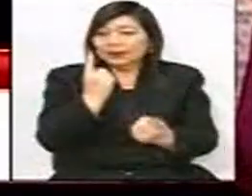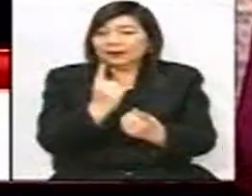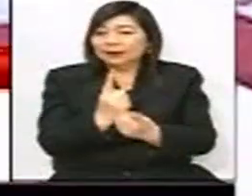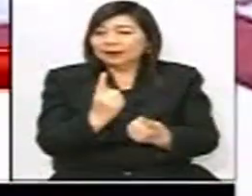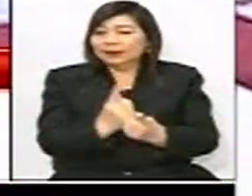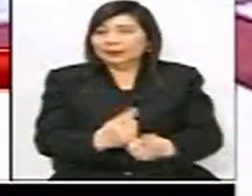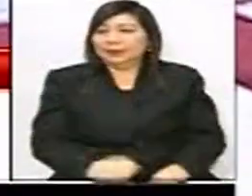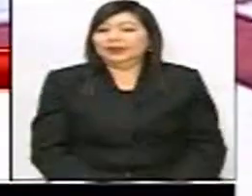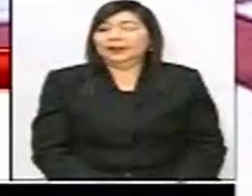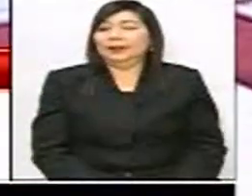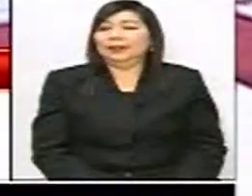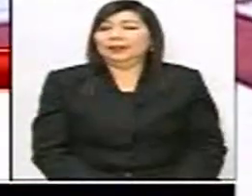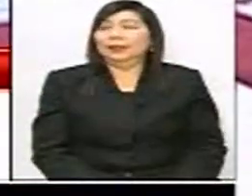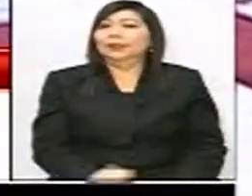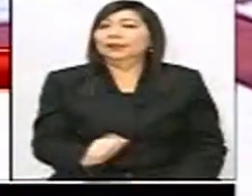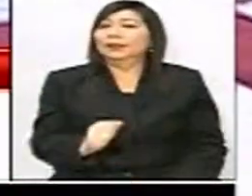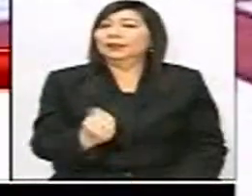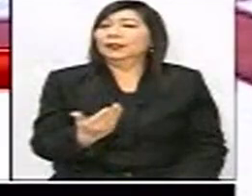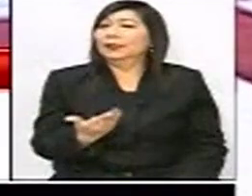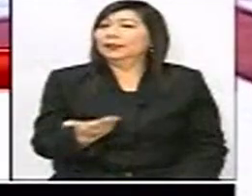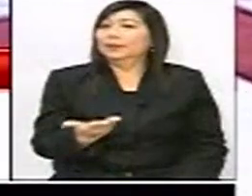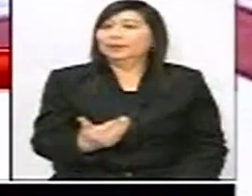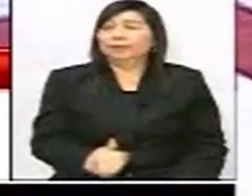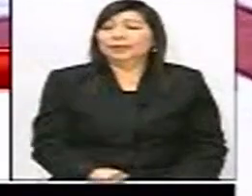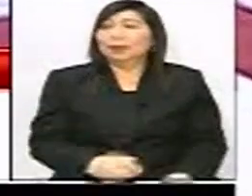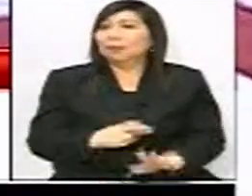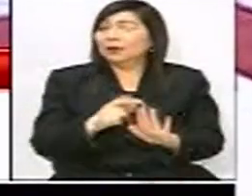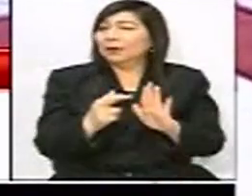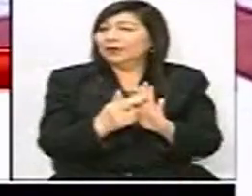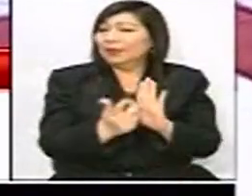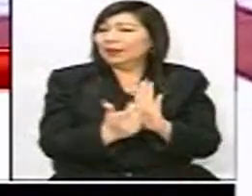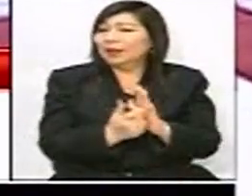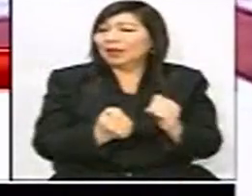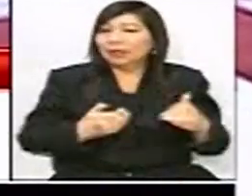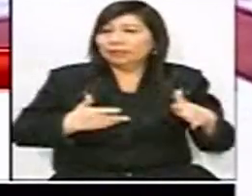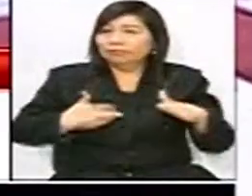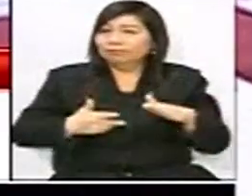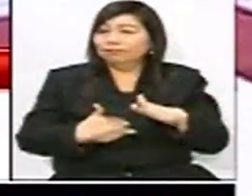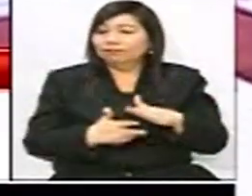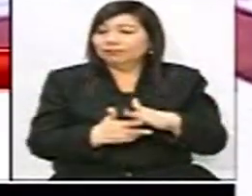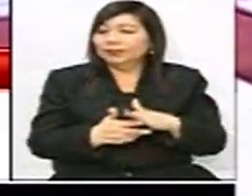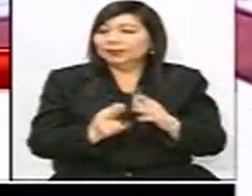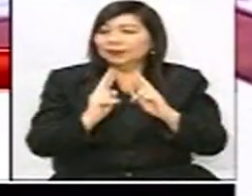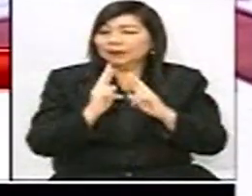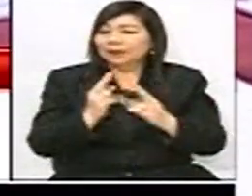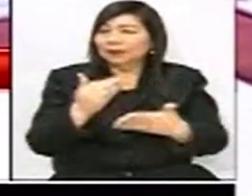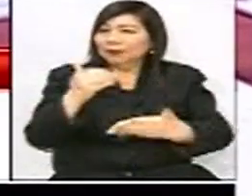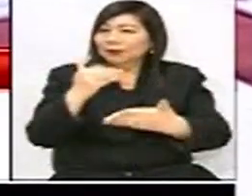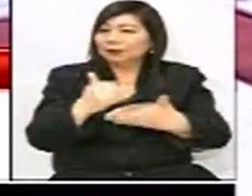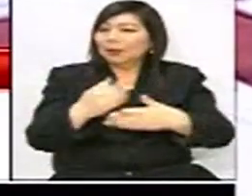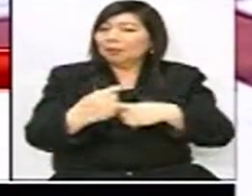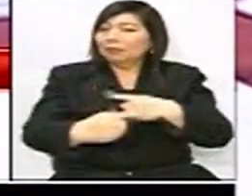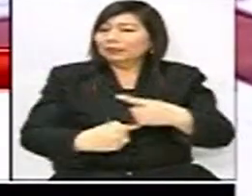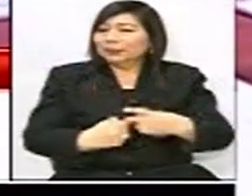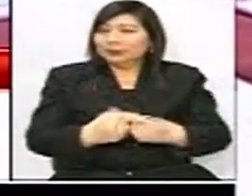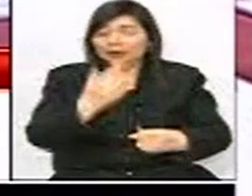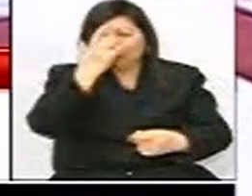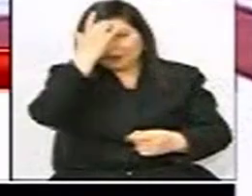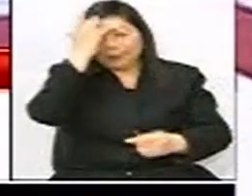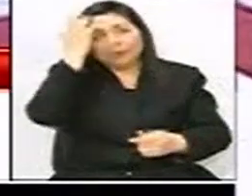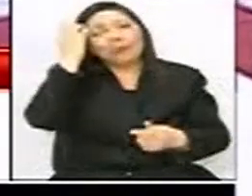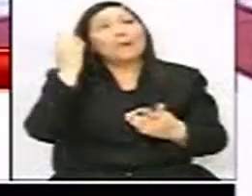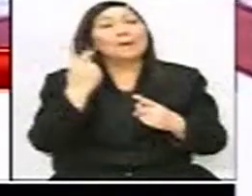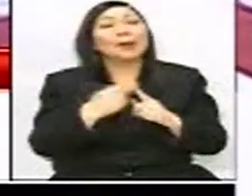conocimiento que existe, ¿no?, el proyecto de ley de los peajes, y vamos a nosotros a agendarlo para la próxima sesión.